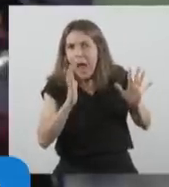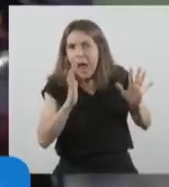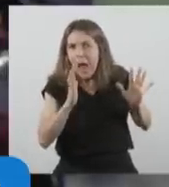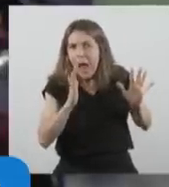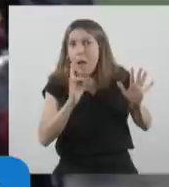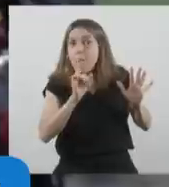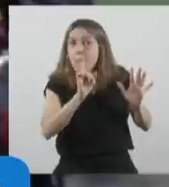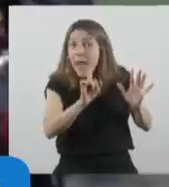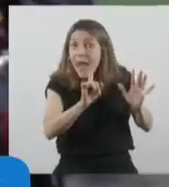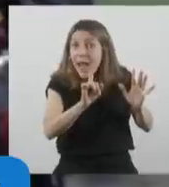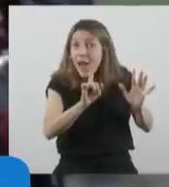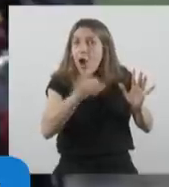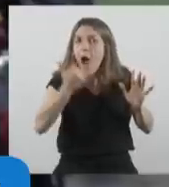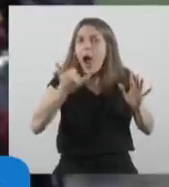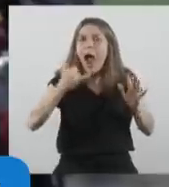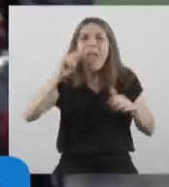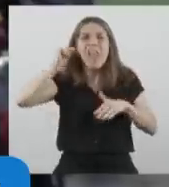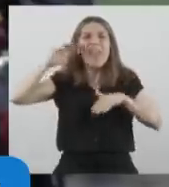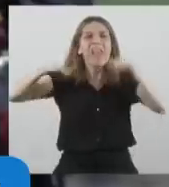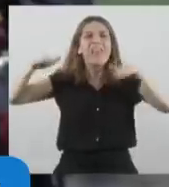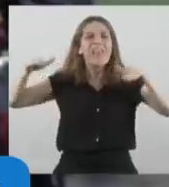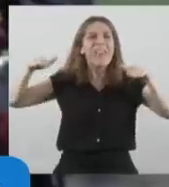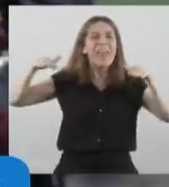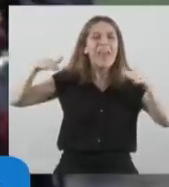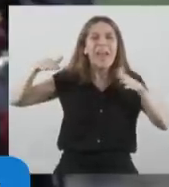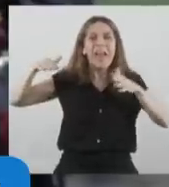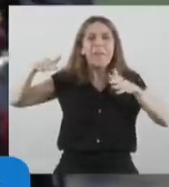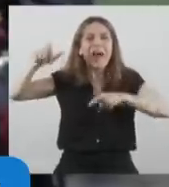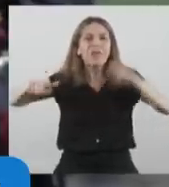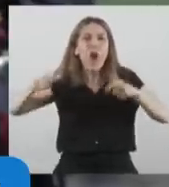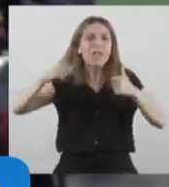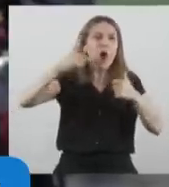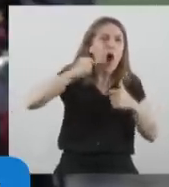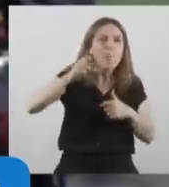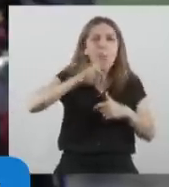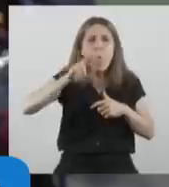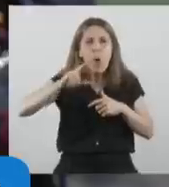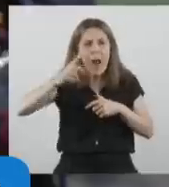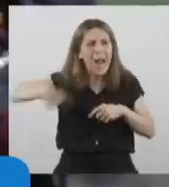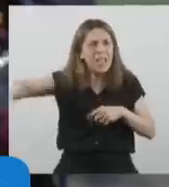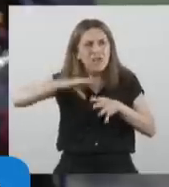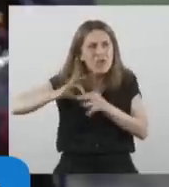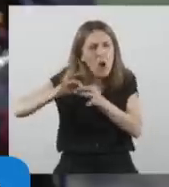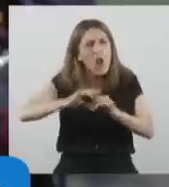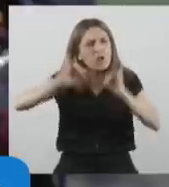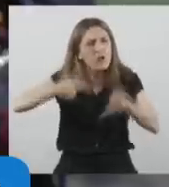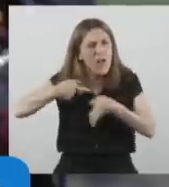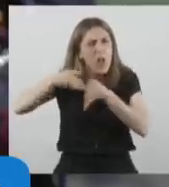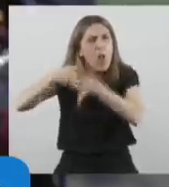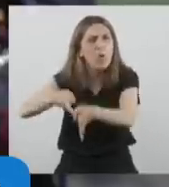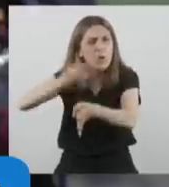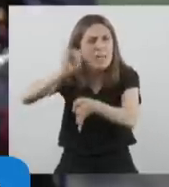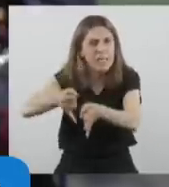pero había una generación de hombres y de mujeres que estaban dispuestas a dar esa pelea